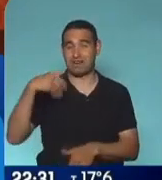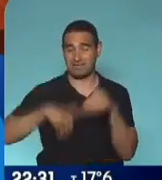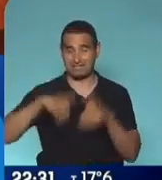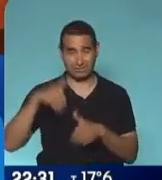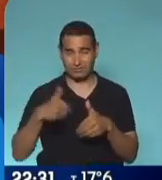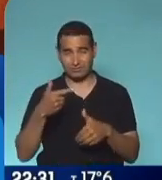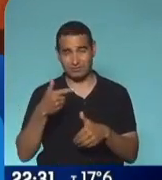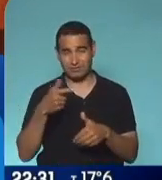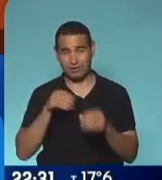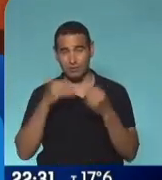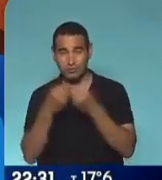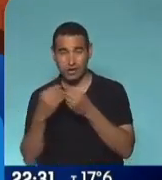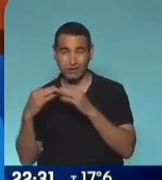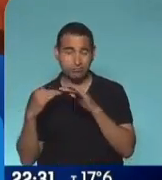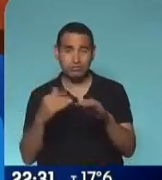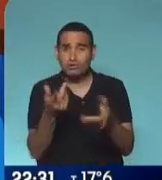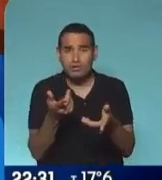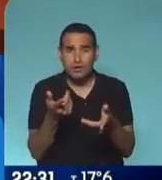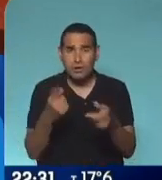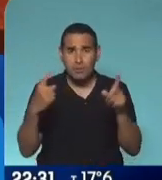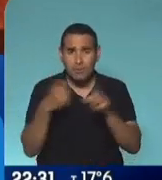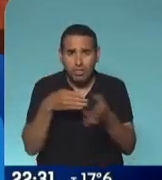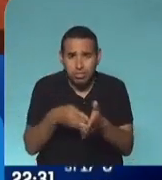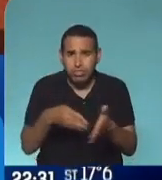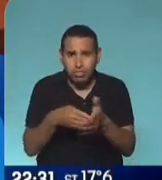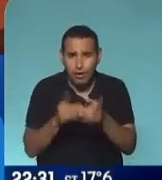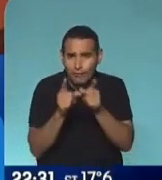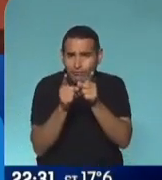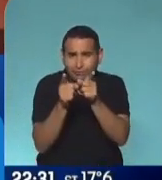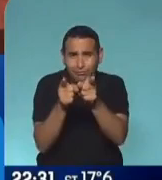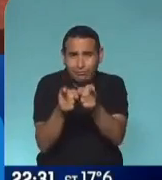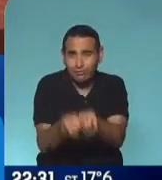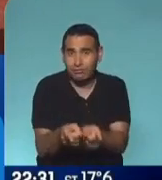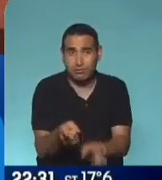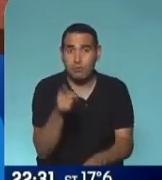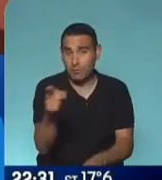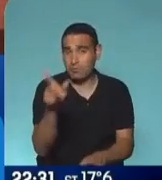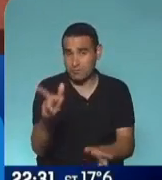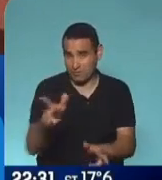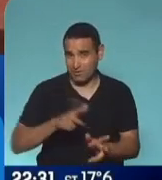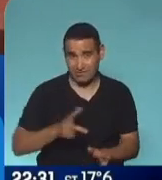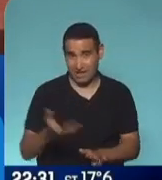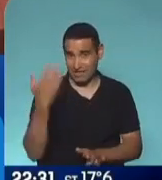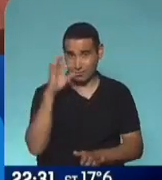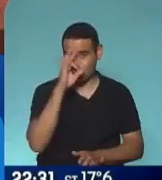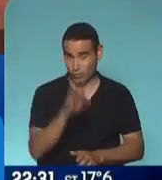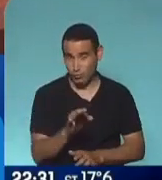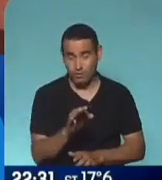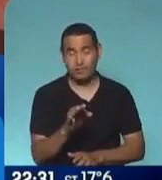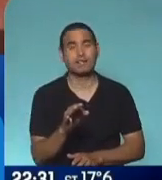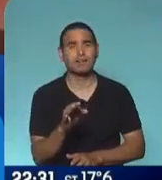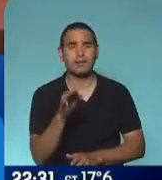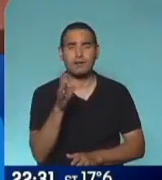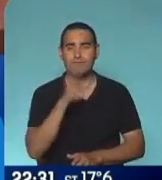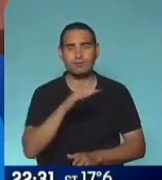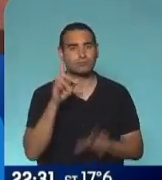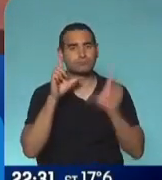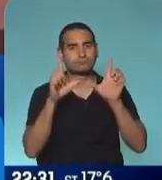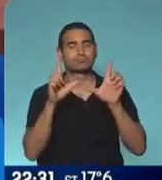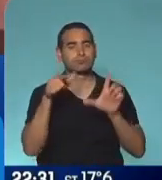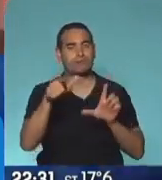vez perpetuaría esta situación de bloqueo que, como vos decís, es inédita en la historia de Israel. Muy centrada en la figura de